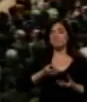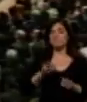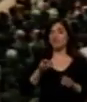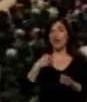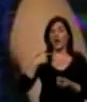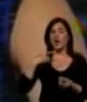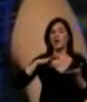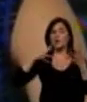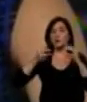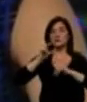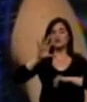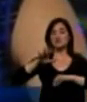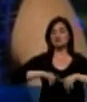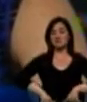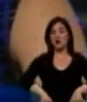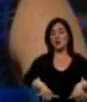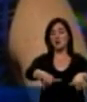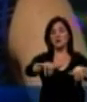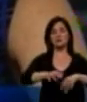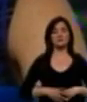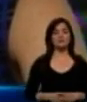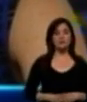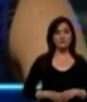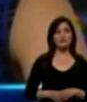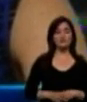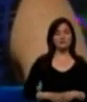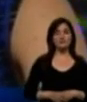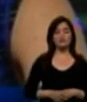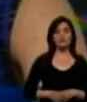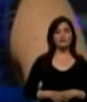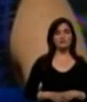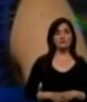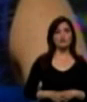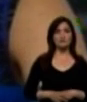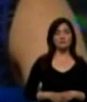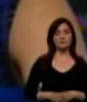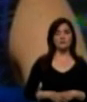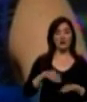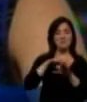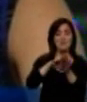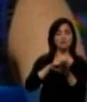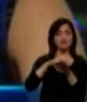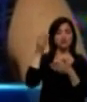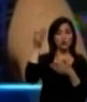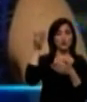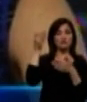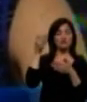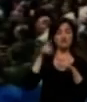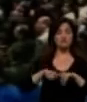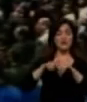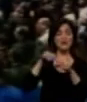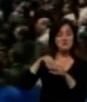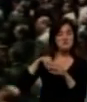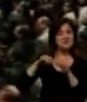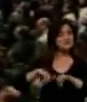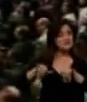continuismo en el Ecuador. Es decir, se mantiene una amplia red de subsidios para mantener ese respaldo político que depende de esos subsidios.